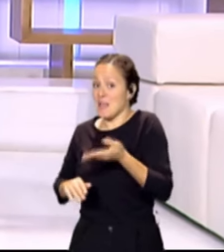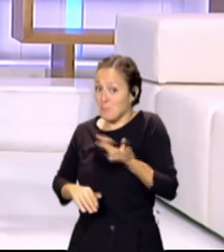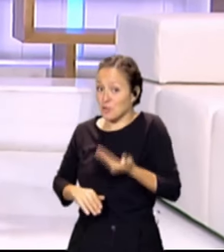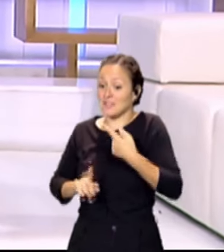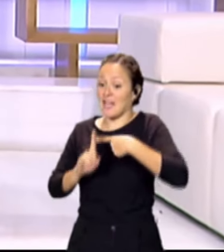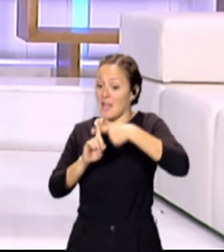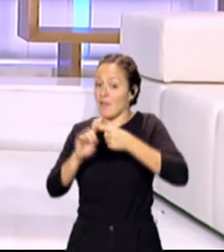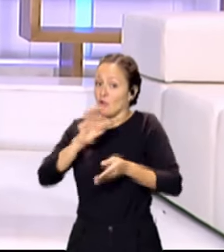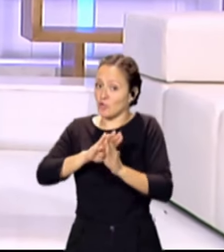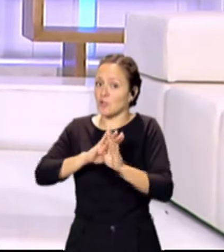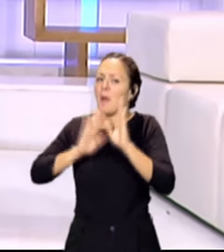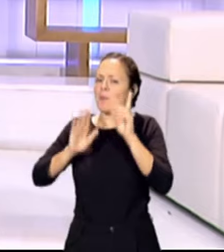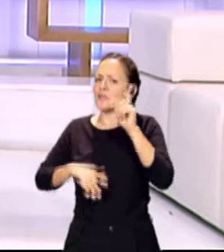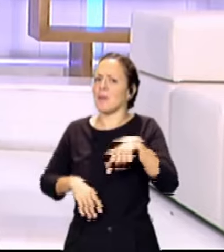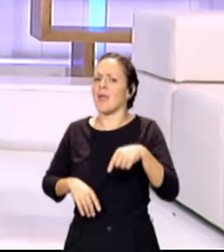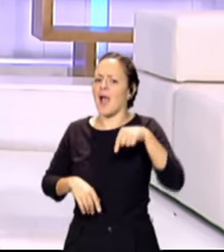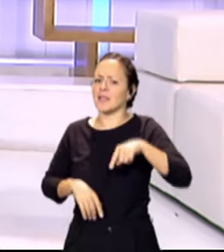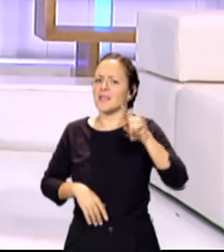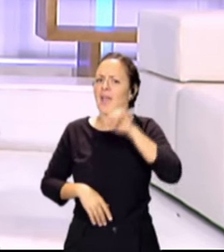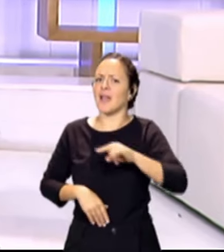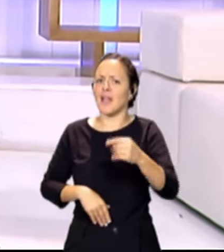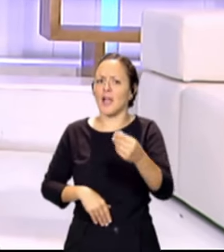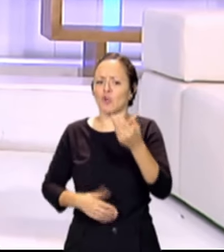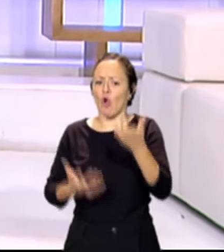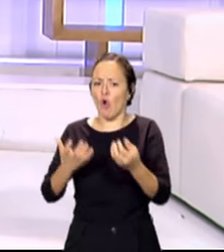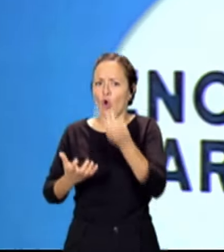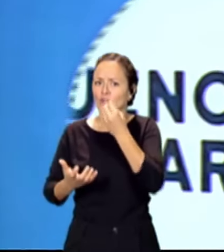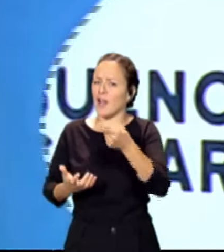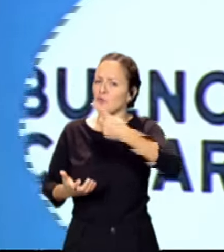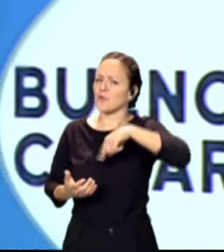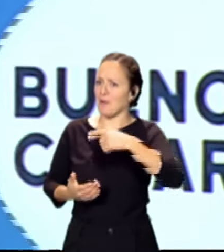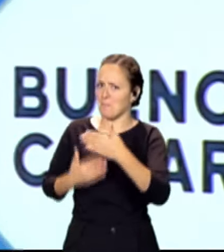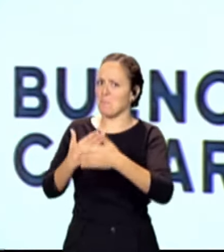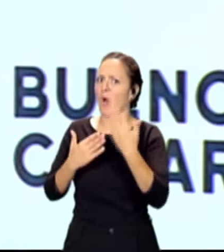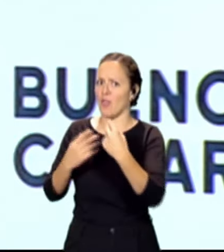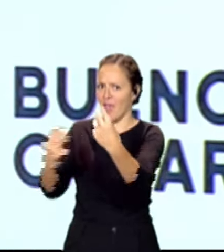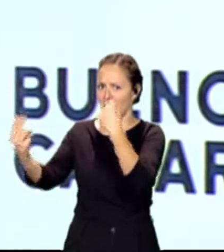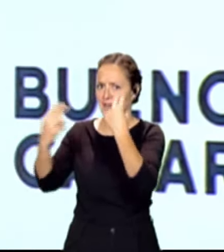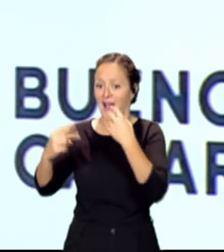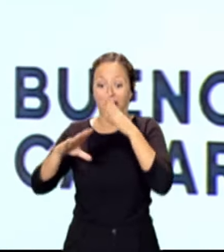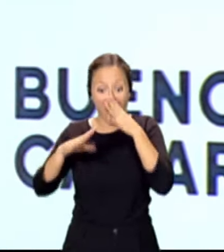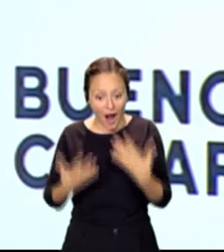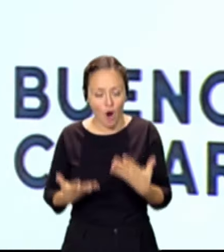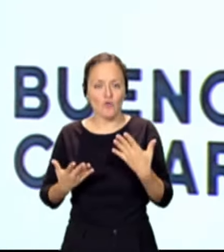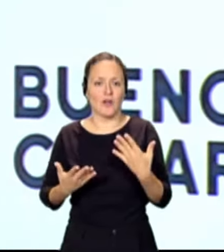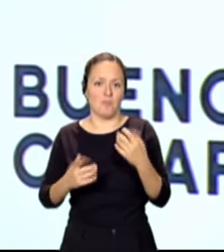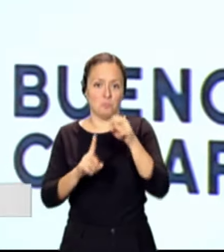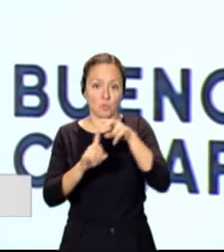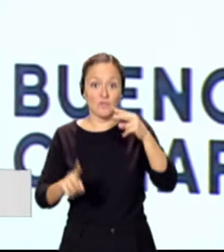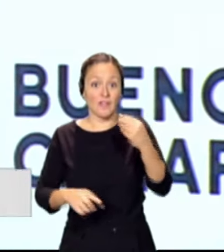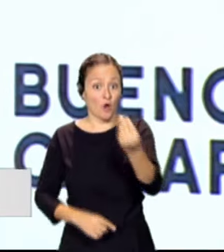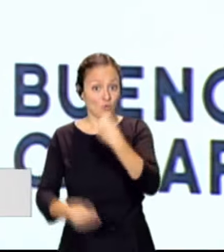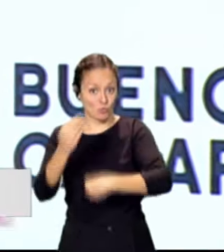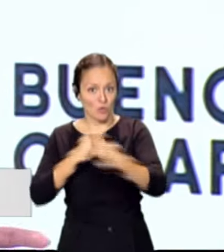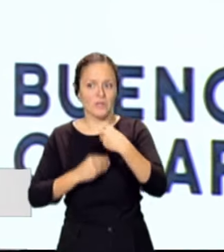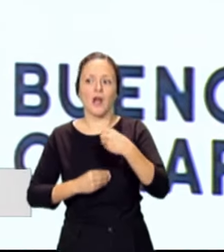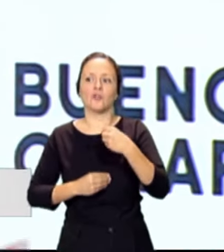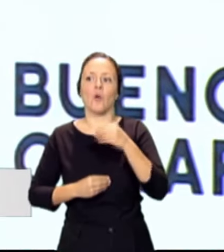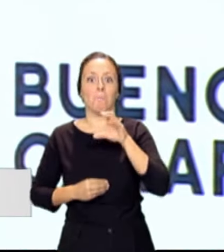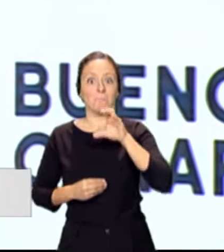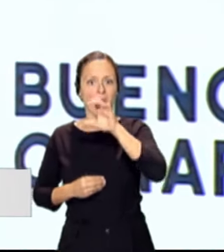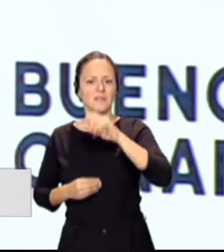de Canarias se ha puesto de moda hemos logrado marcar un punto muy importante en la geografía culinaria de este país y yo pues la verdad me